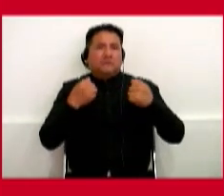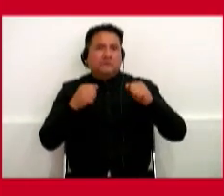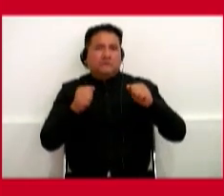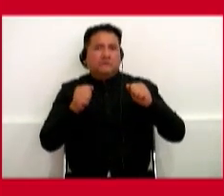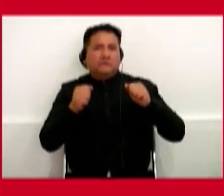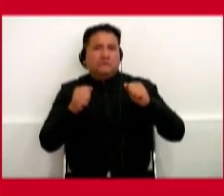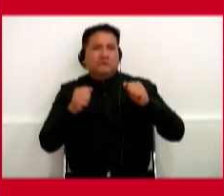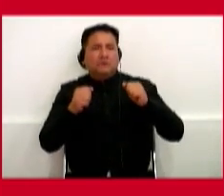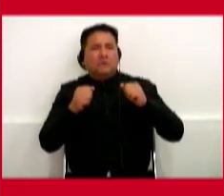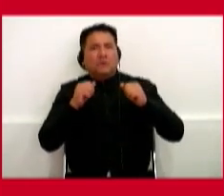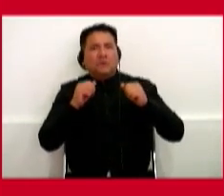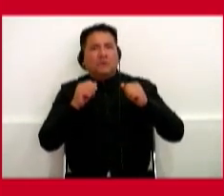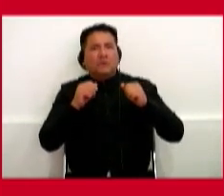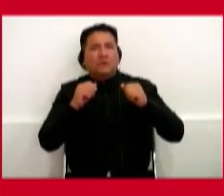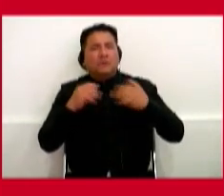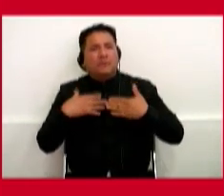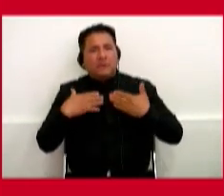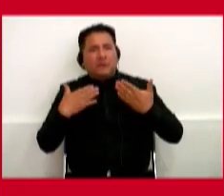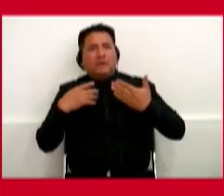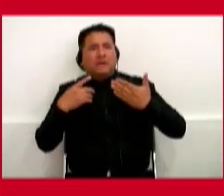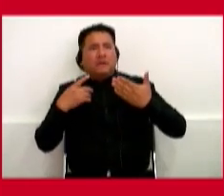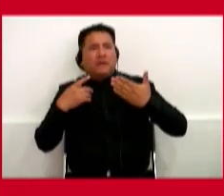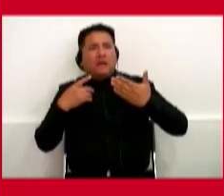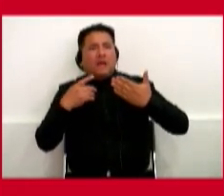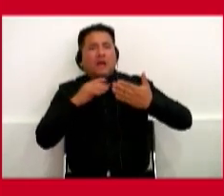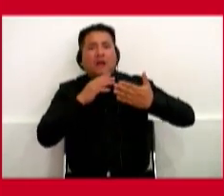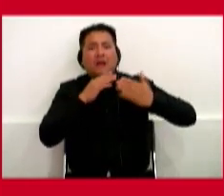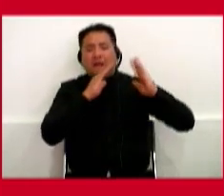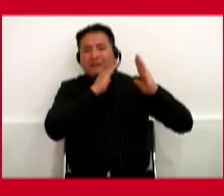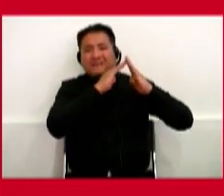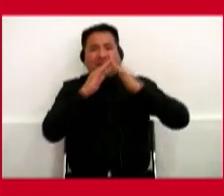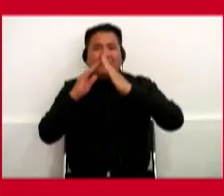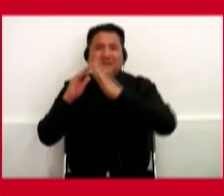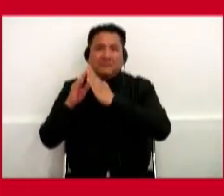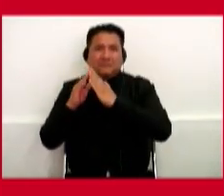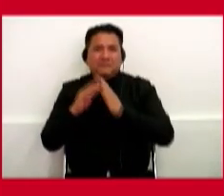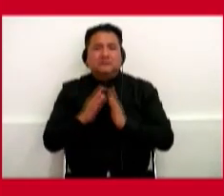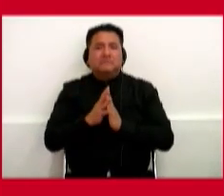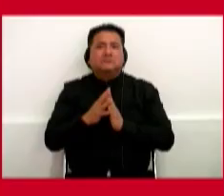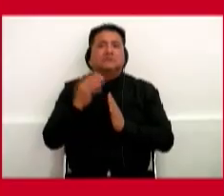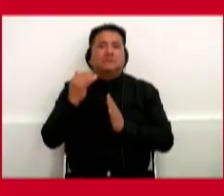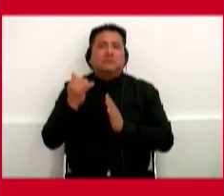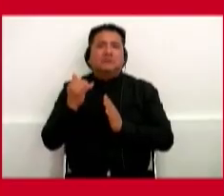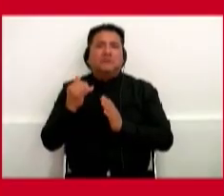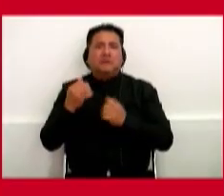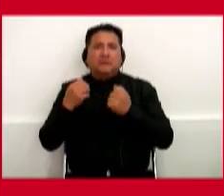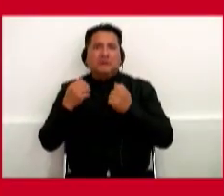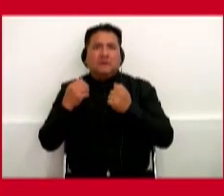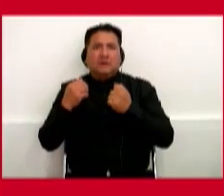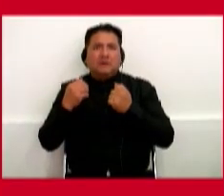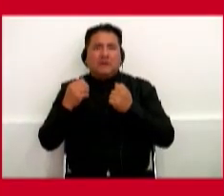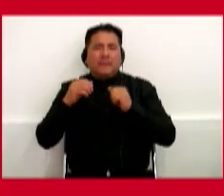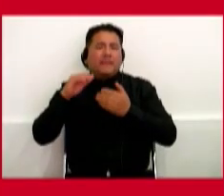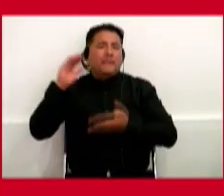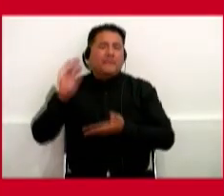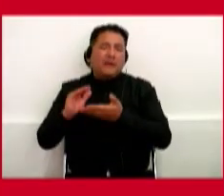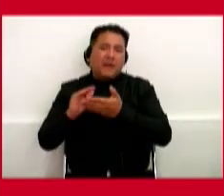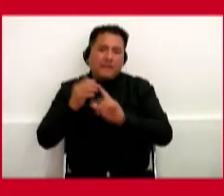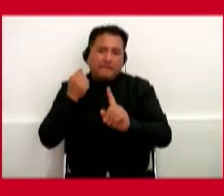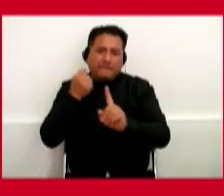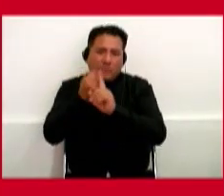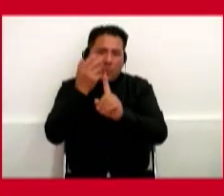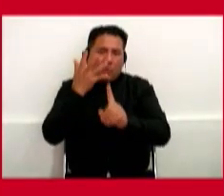relaveras, llevar el paste fill dentro de los caserones y eventualmente tener menos impacto superficial. Entonces, si bien